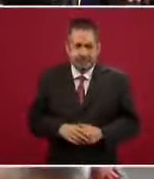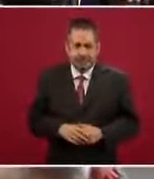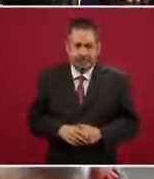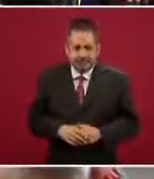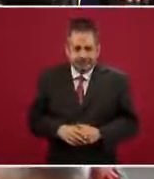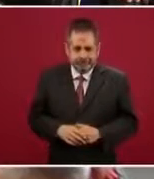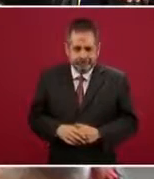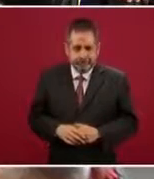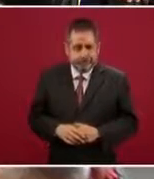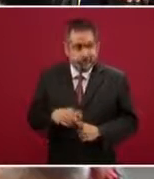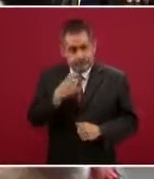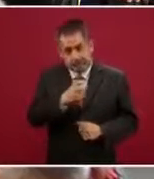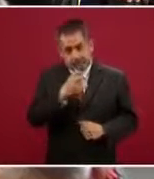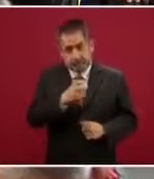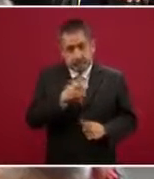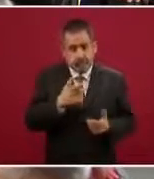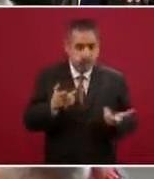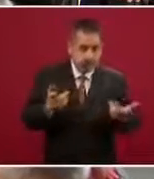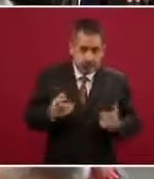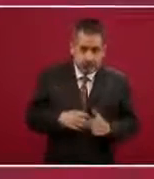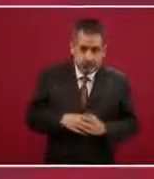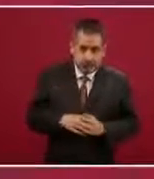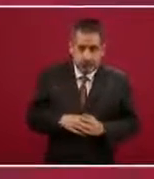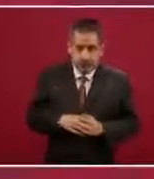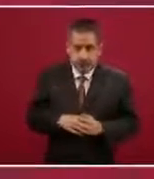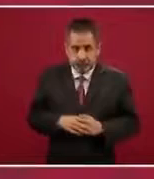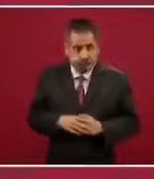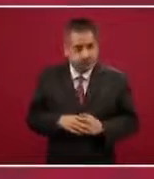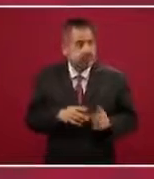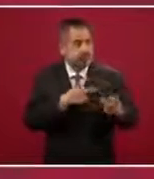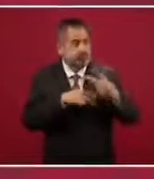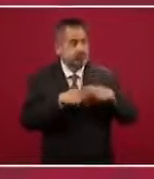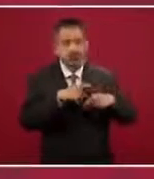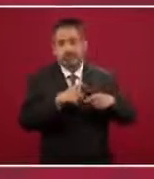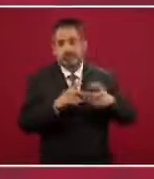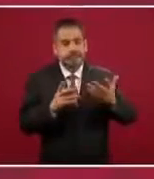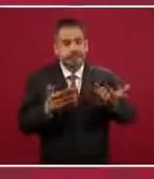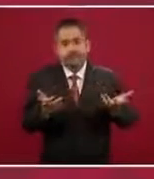porque eso sí puede producir